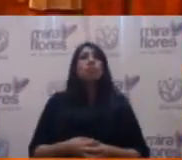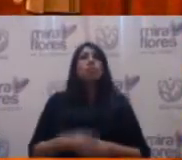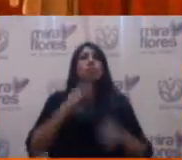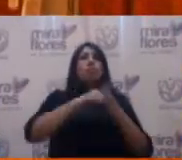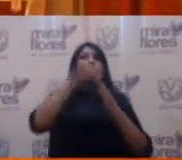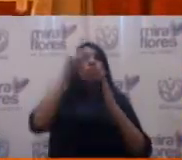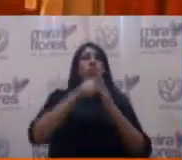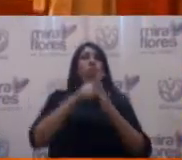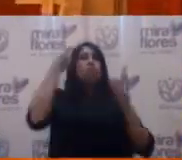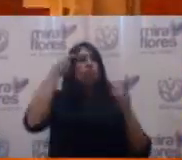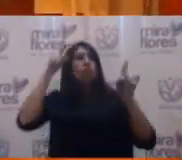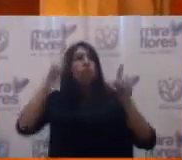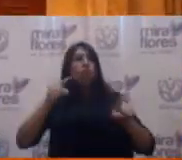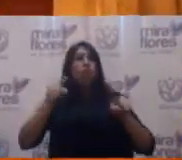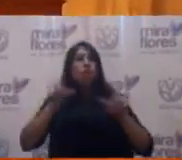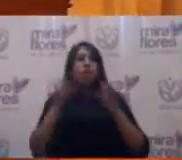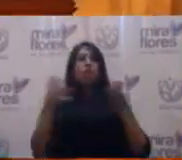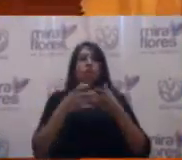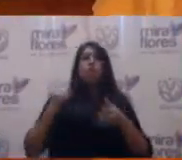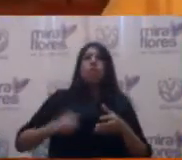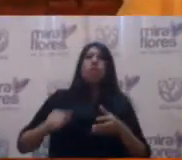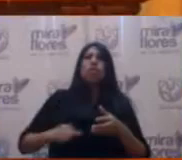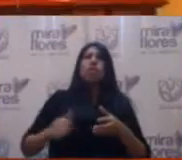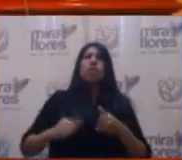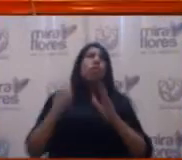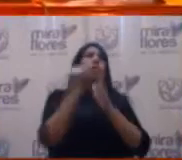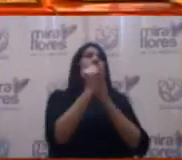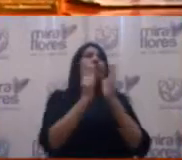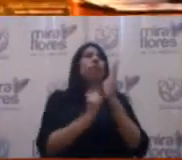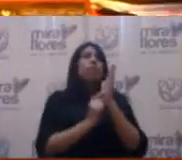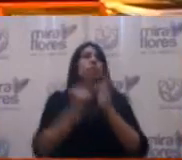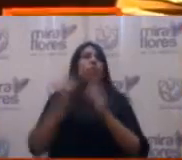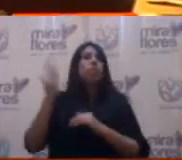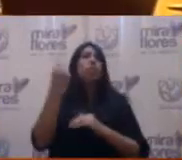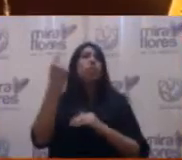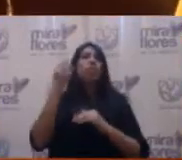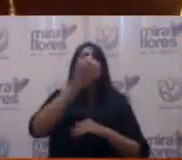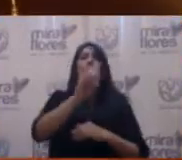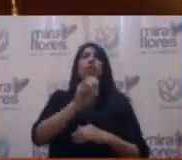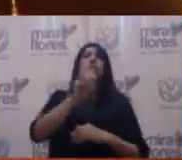Proyecto de acuerdo de Consejo que modifica el artículo primero del acuerdo de Consejo número